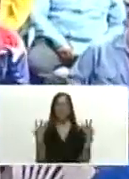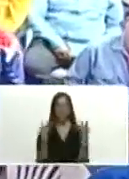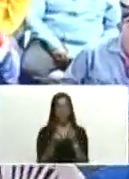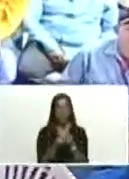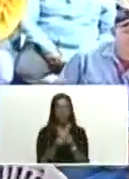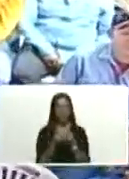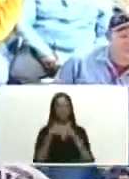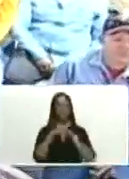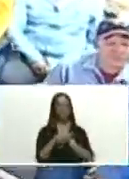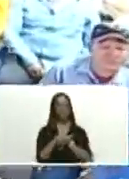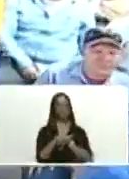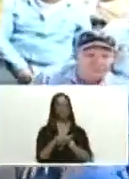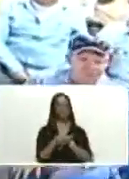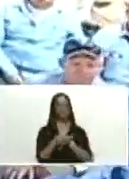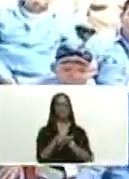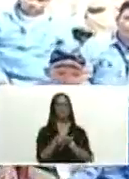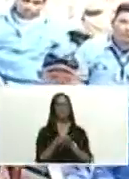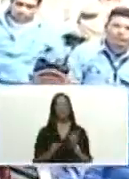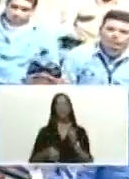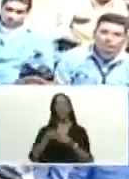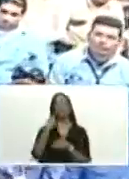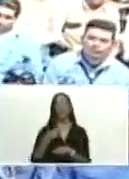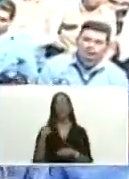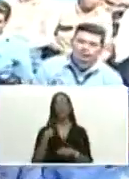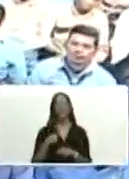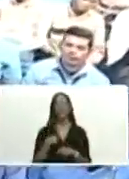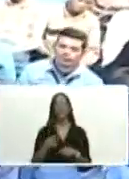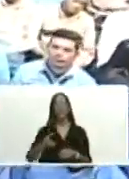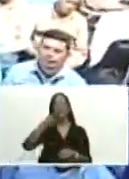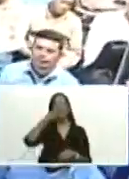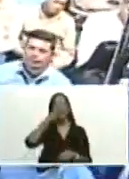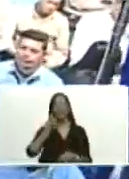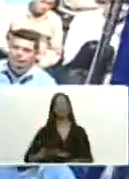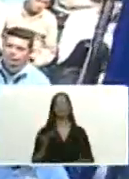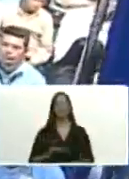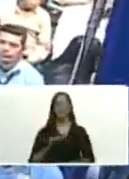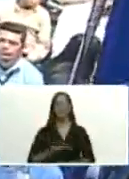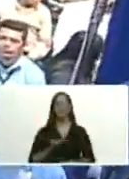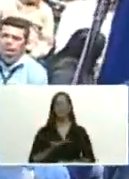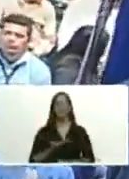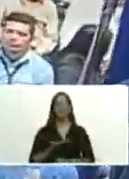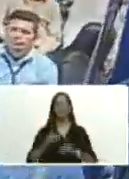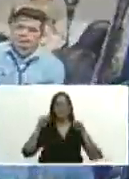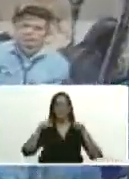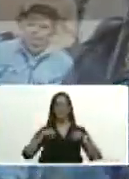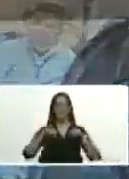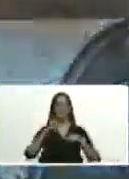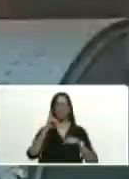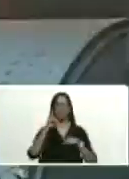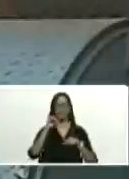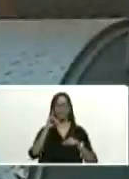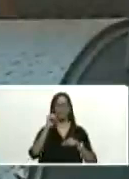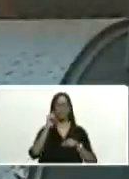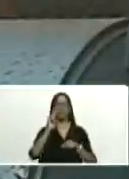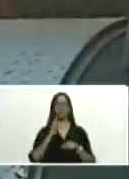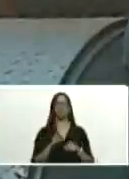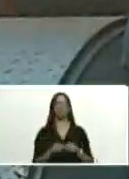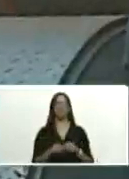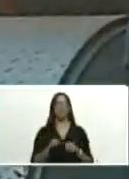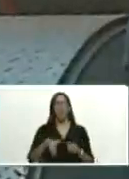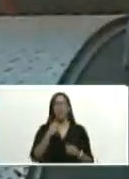interrelacionando verdad y tiene una vanguardia fundamental aquí en sidón verdad O sea